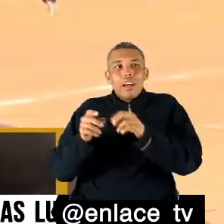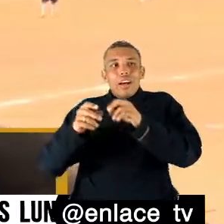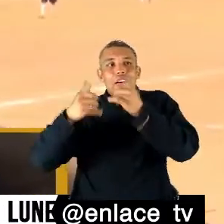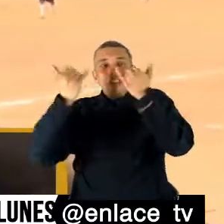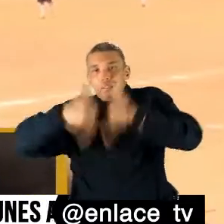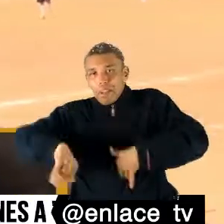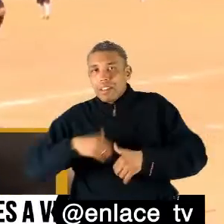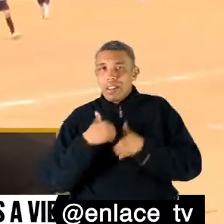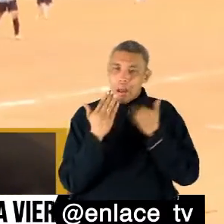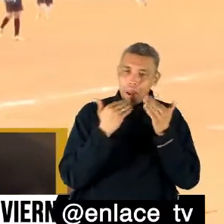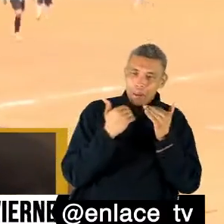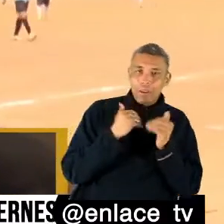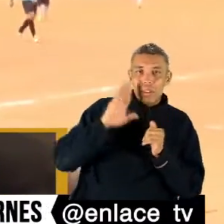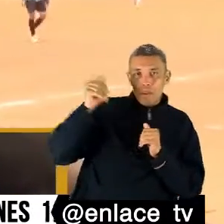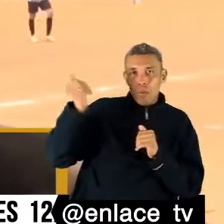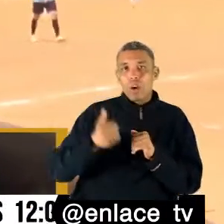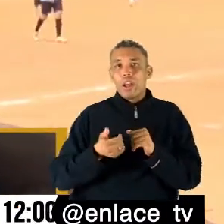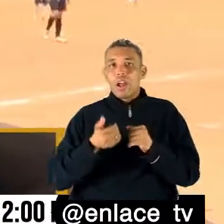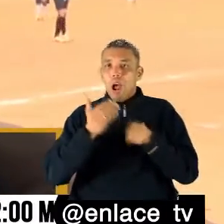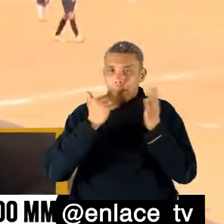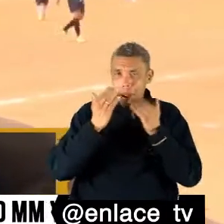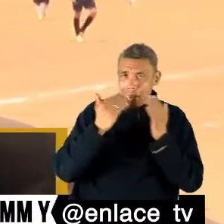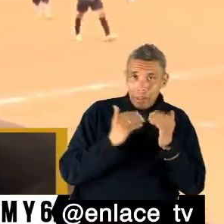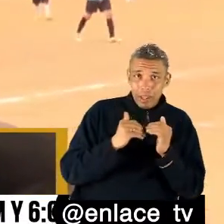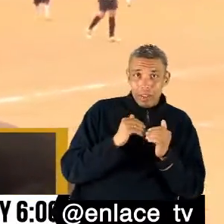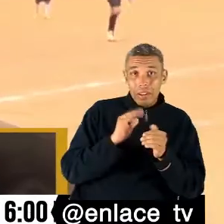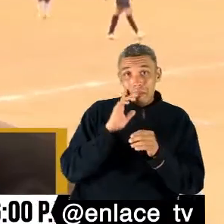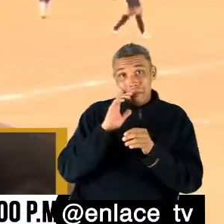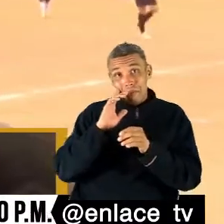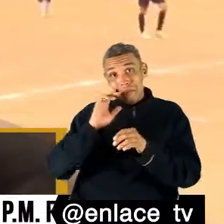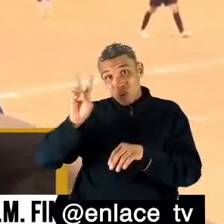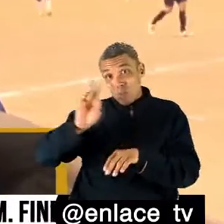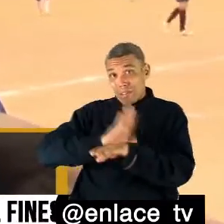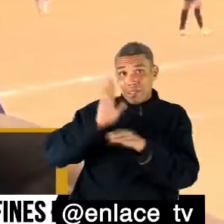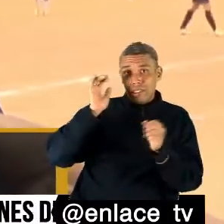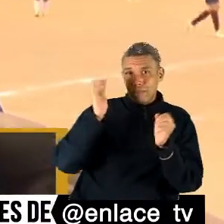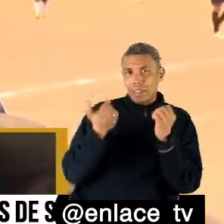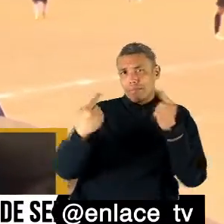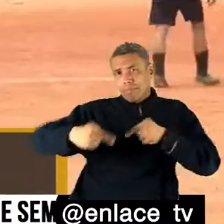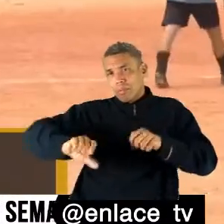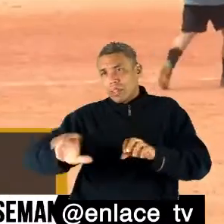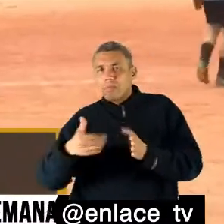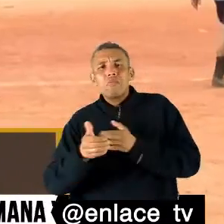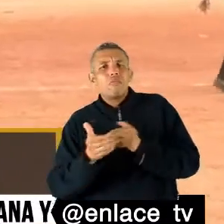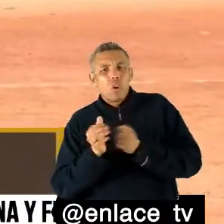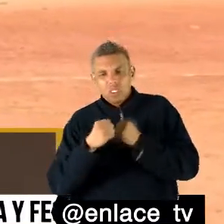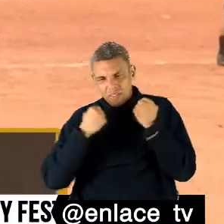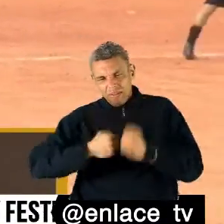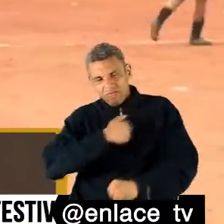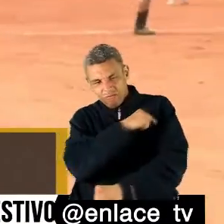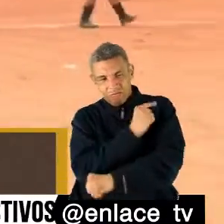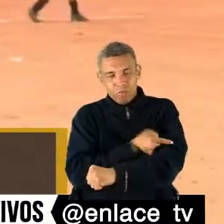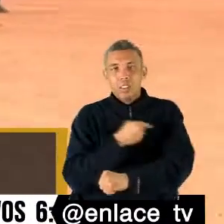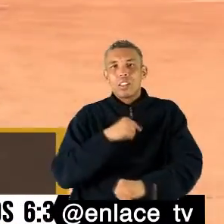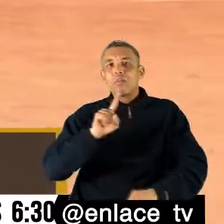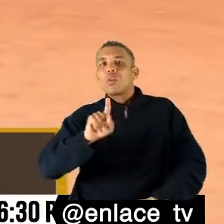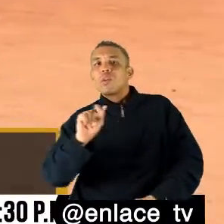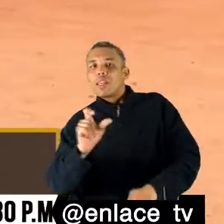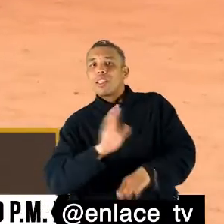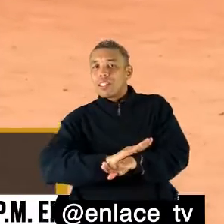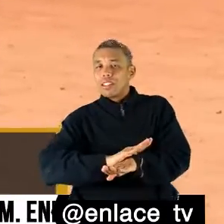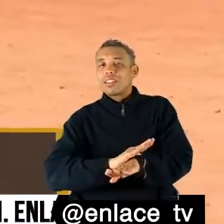vez a la cancha. Pero igualmente para eso trabaja uno, para prepararse, para que ellos vengan en unas buenas condiciones futbolísticamente. Su segundo encuentro fue a las 1:30 de la